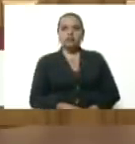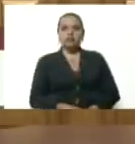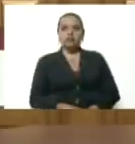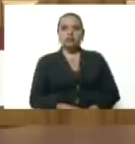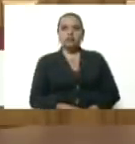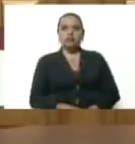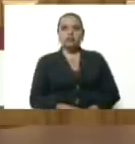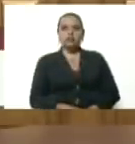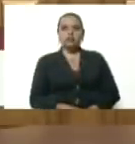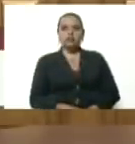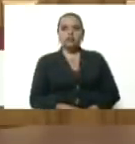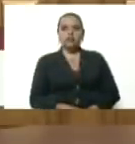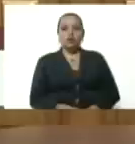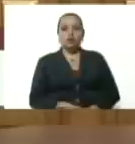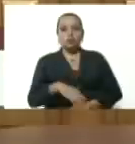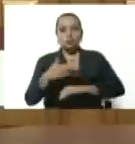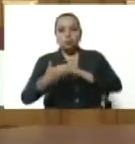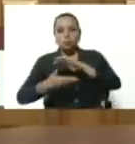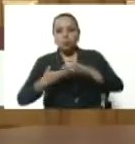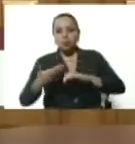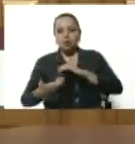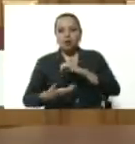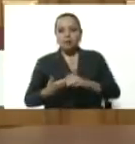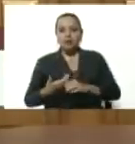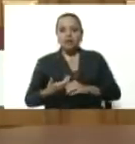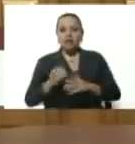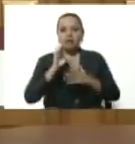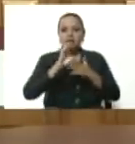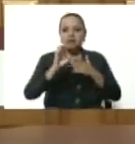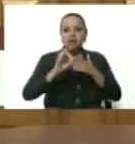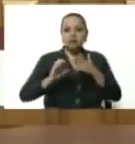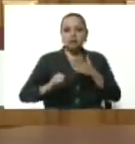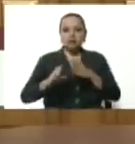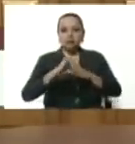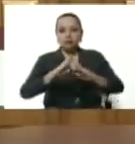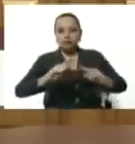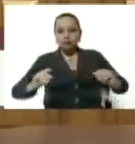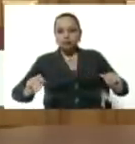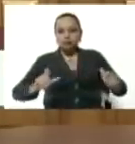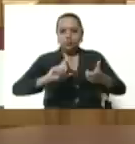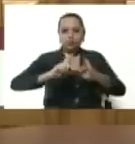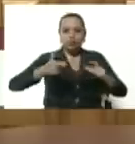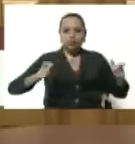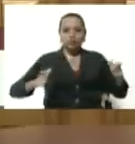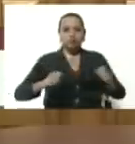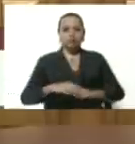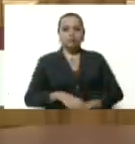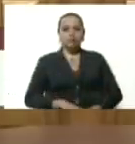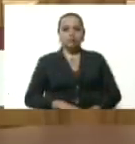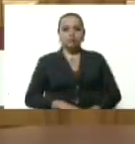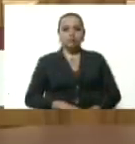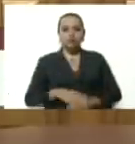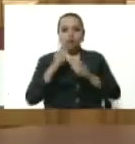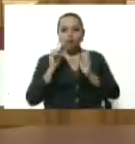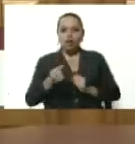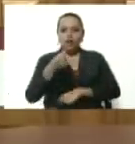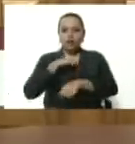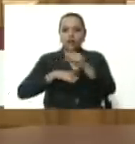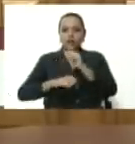una situación de orden geopolítico, geoestratégico y de seguridad y defensa que transita más